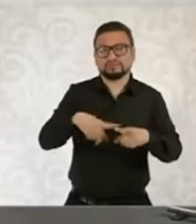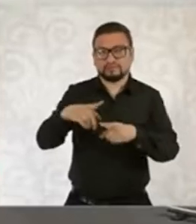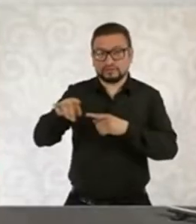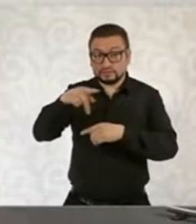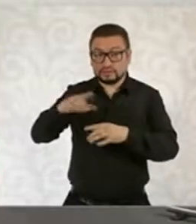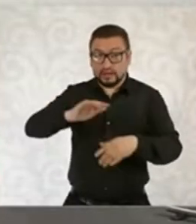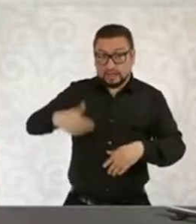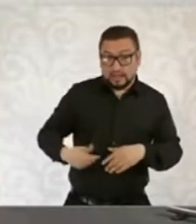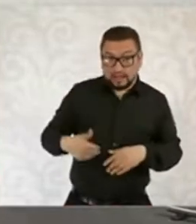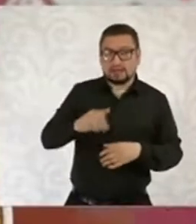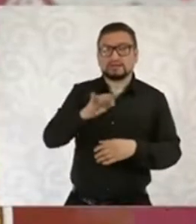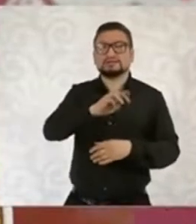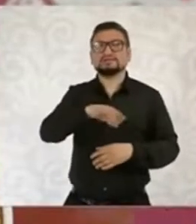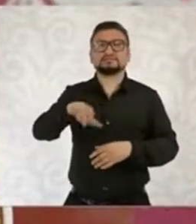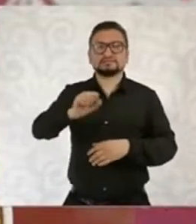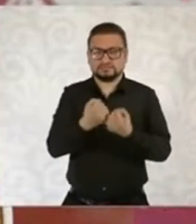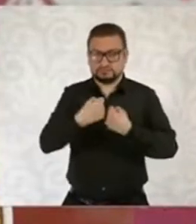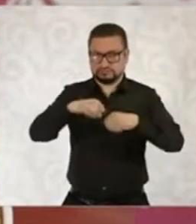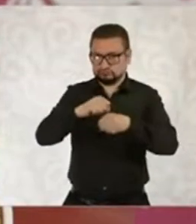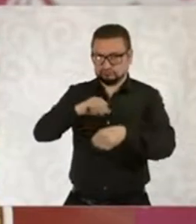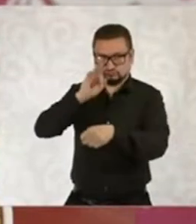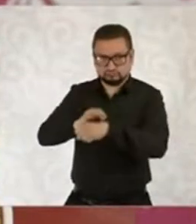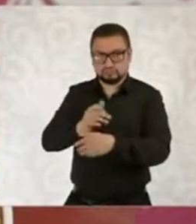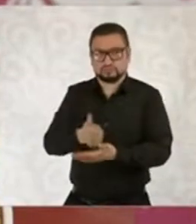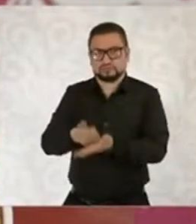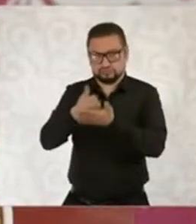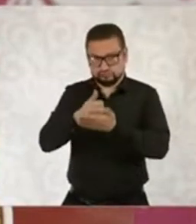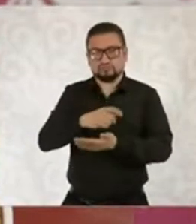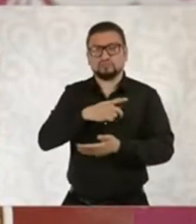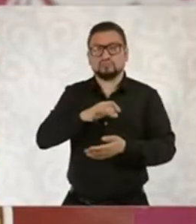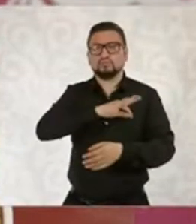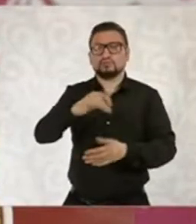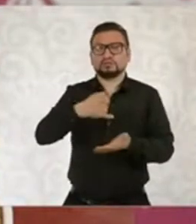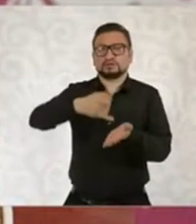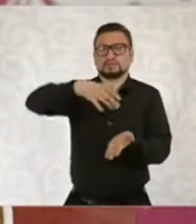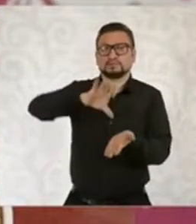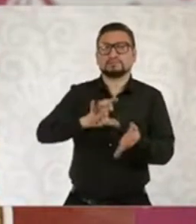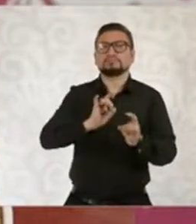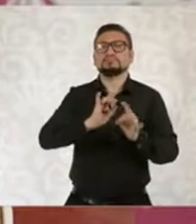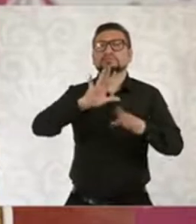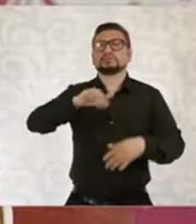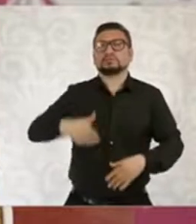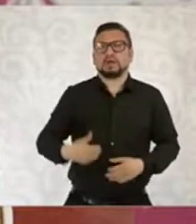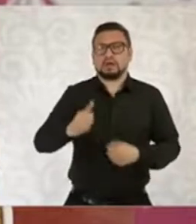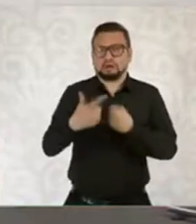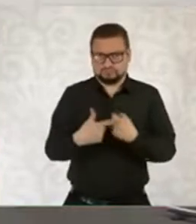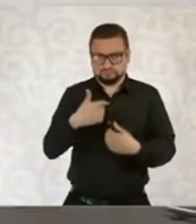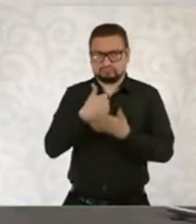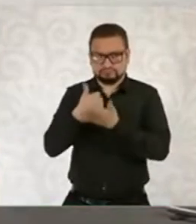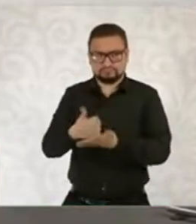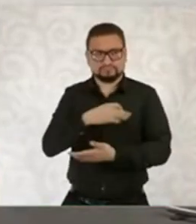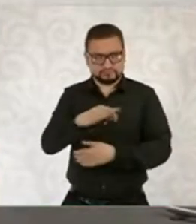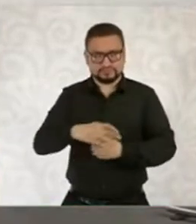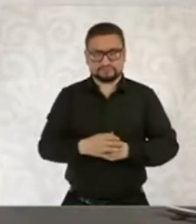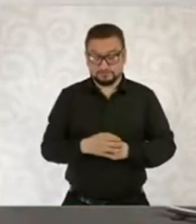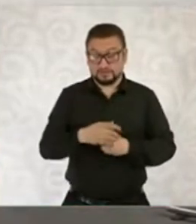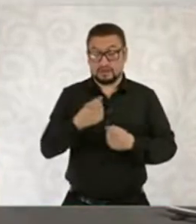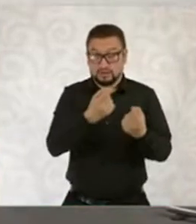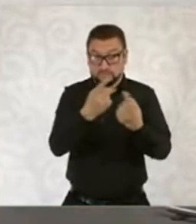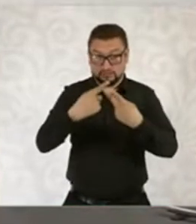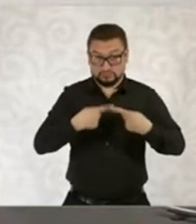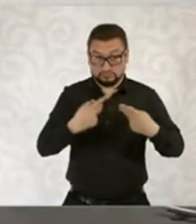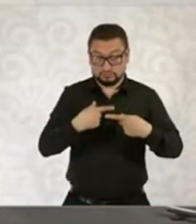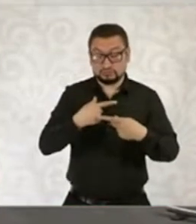a la atención del IMSS, que incluye obtener incapacidad en caso de accidente laboral. Para quienes generen ingresos